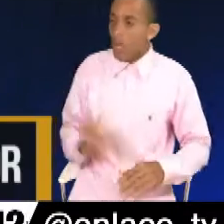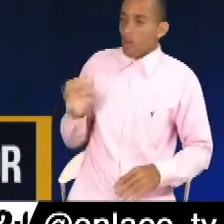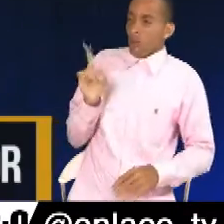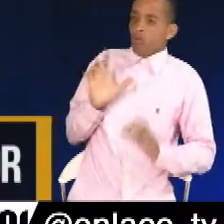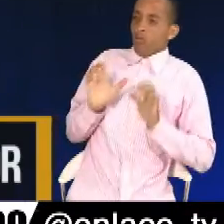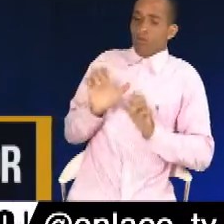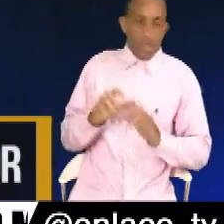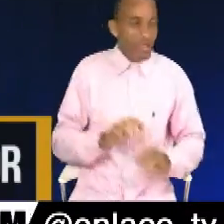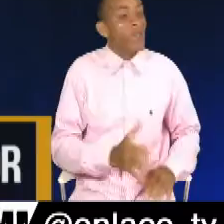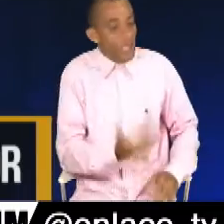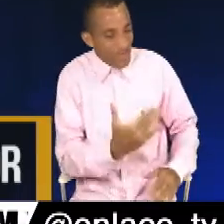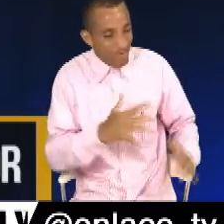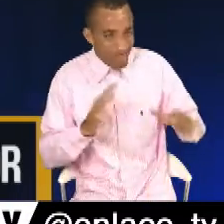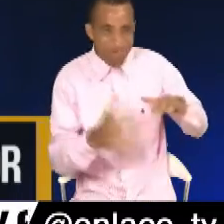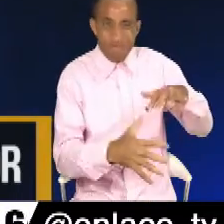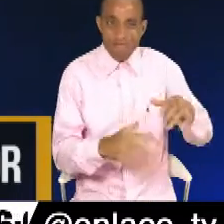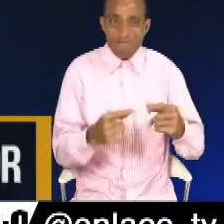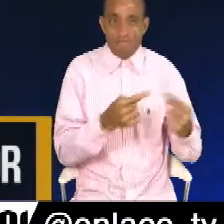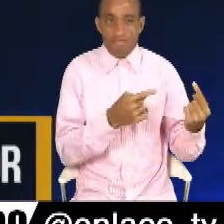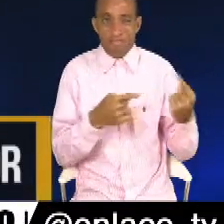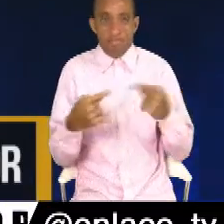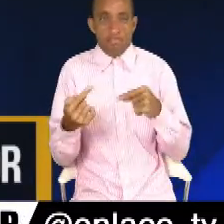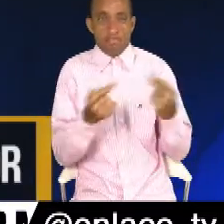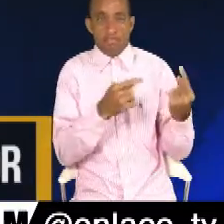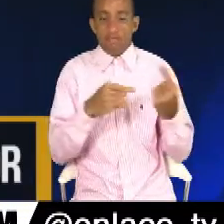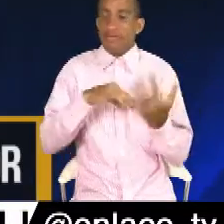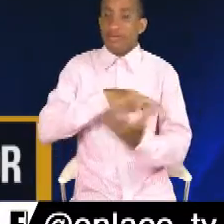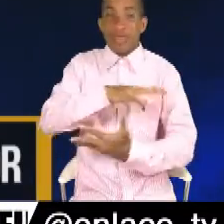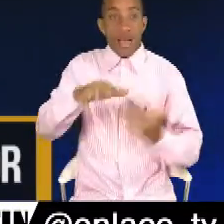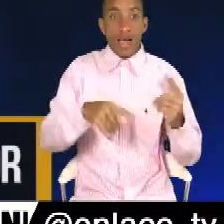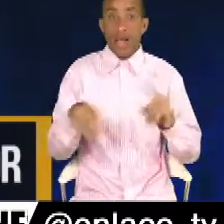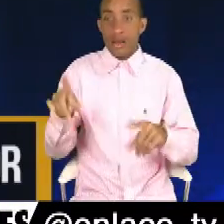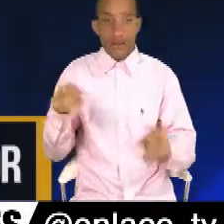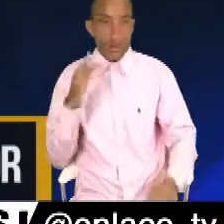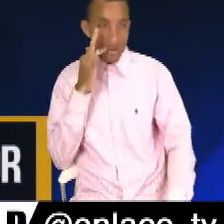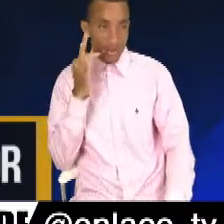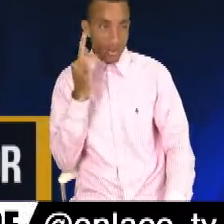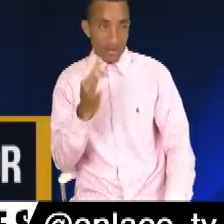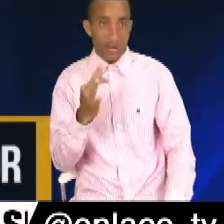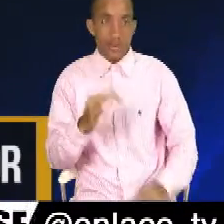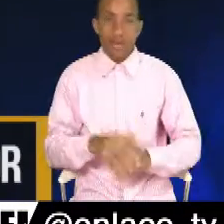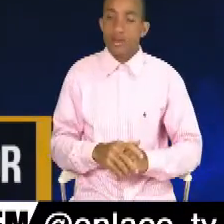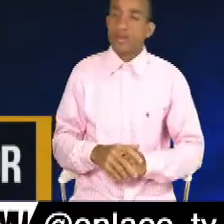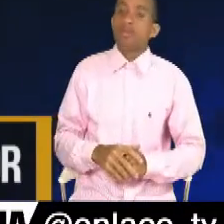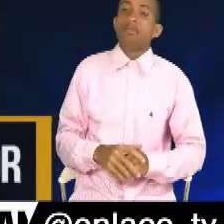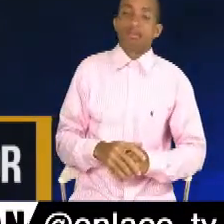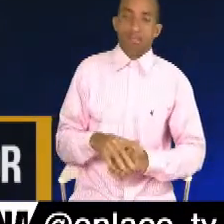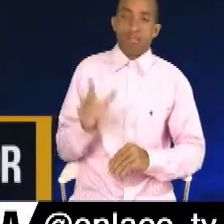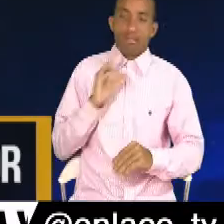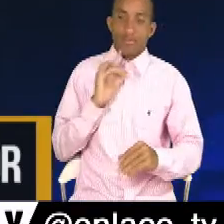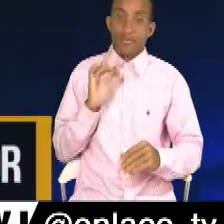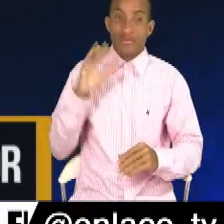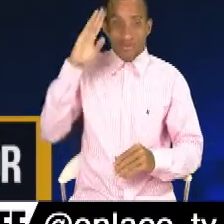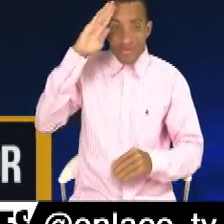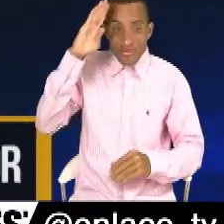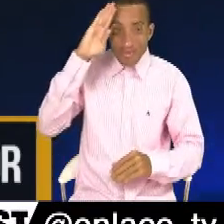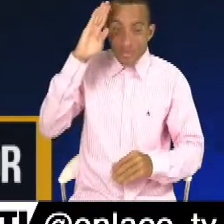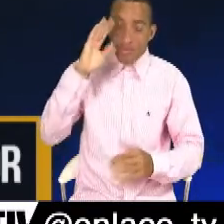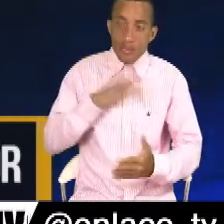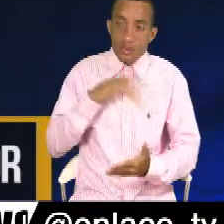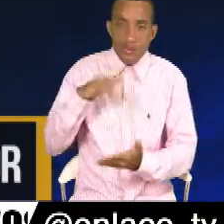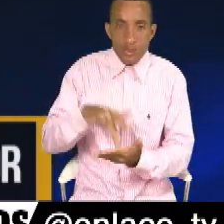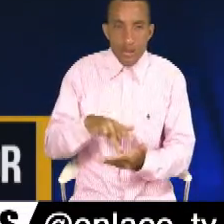el video, sucedió lo inesperado, según algunos testigos. Los uniformados que participaban en el operativo, al